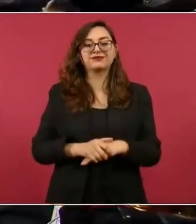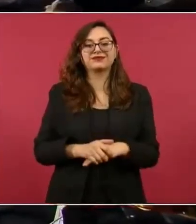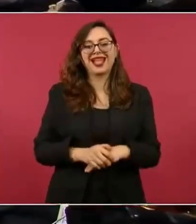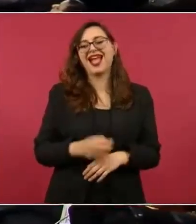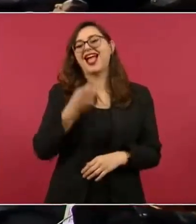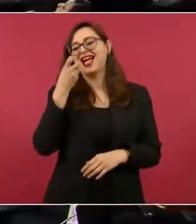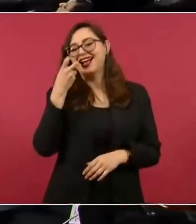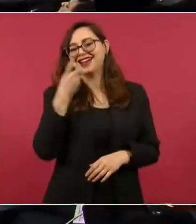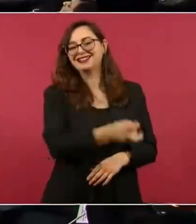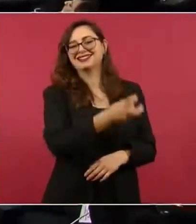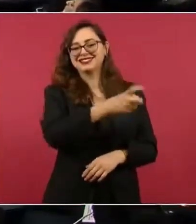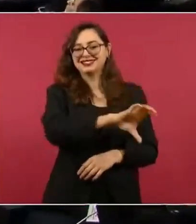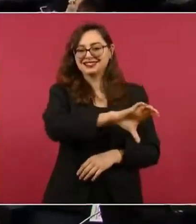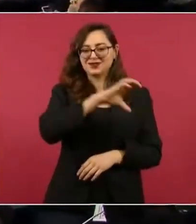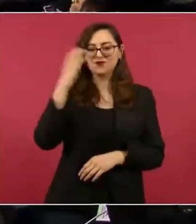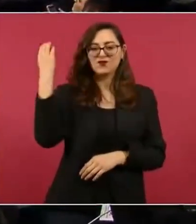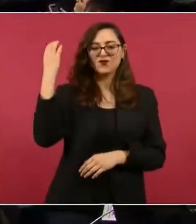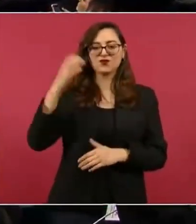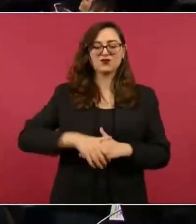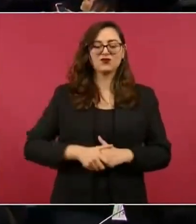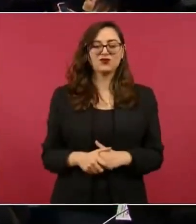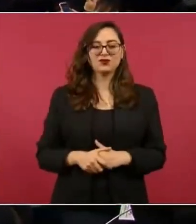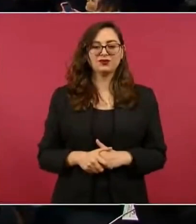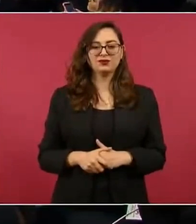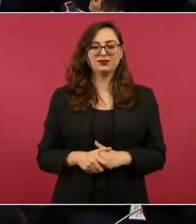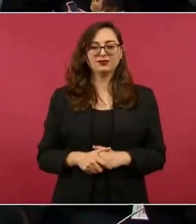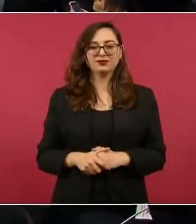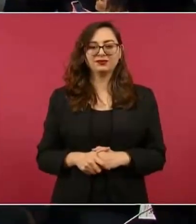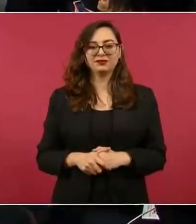esta era la que quería yo.